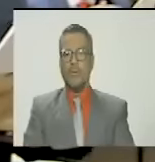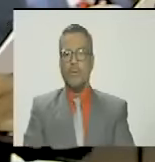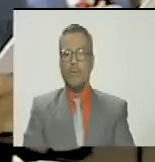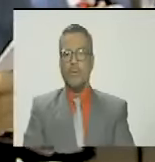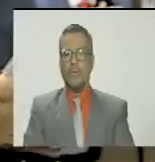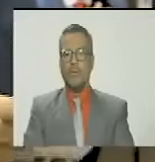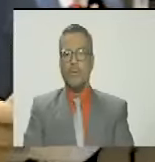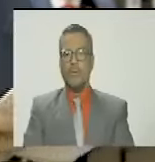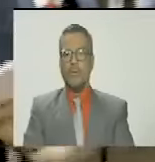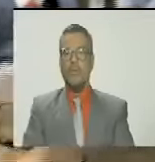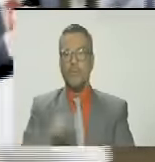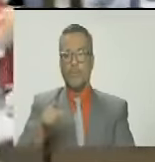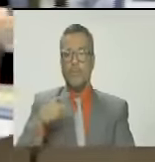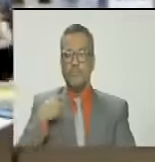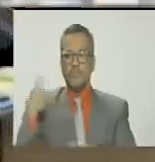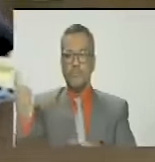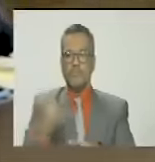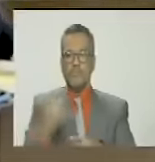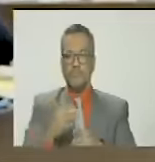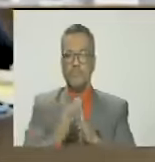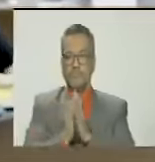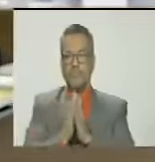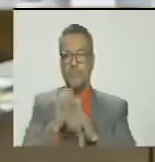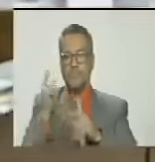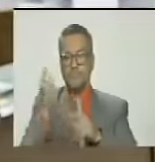Solicita la tribuna de oradores, se le concede.